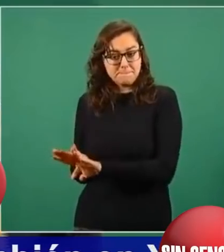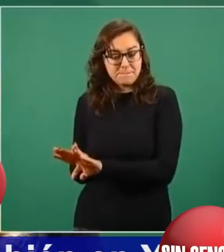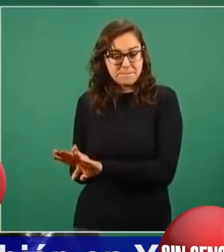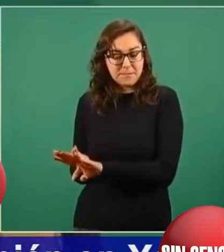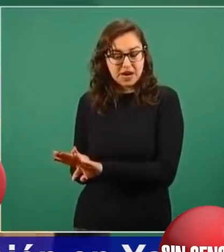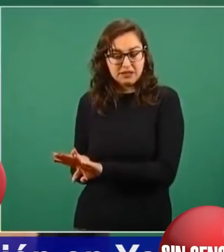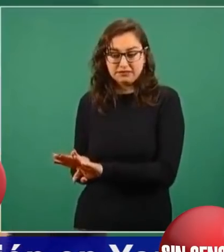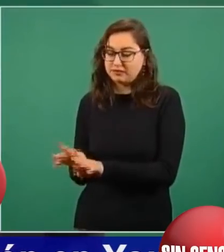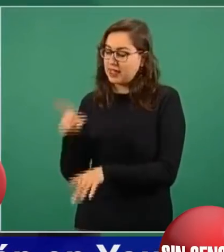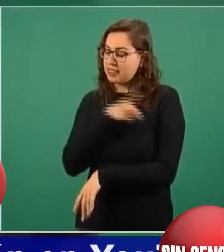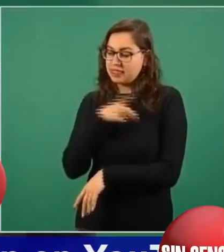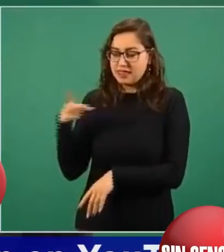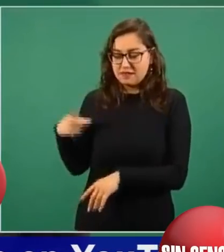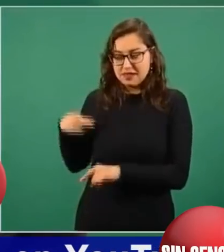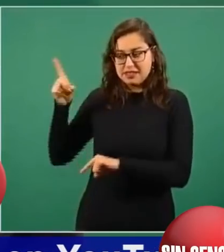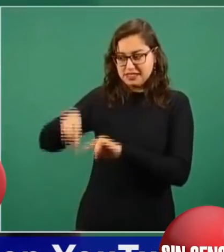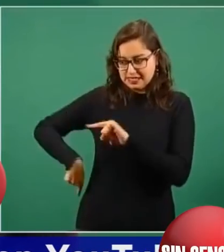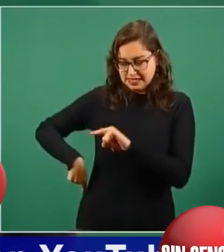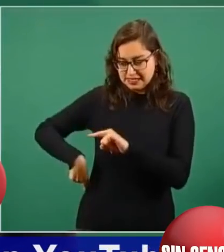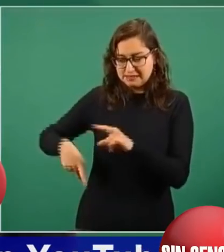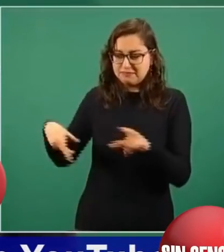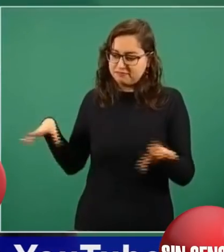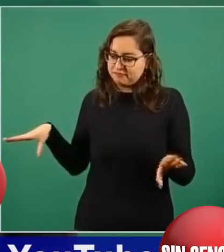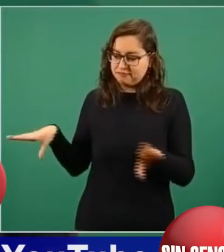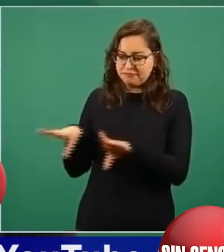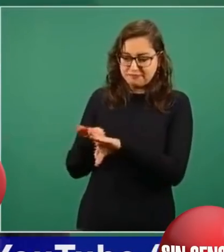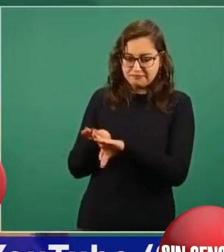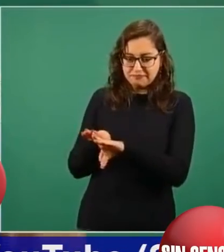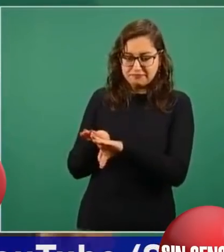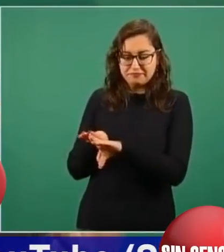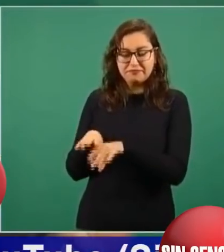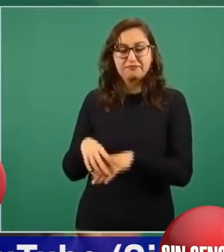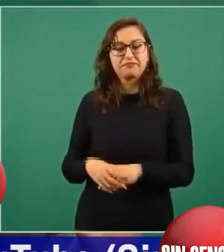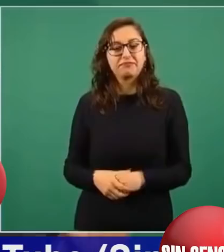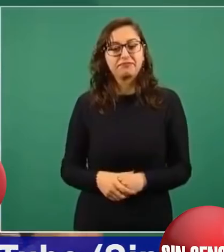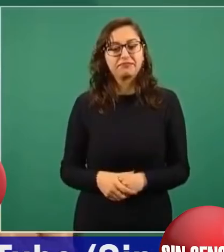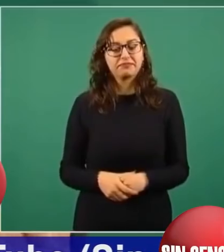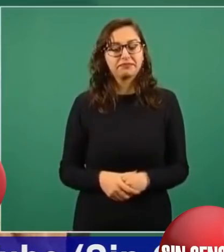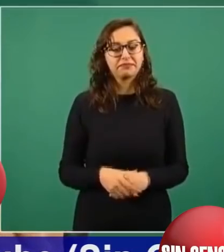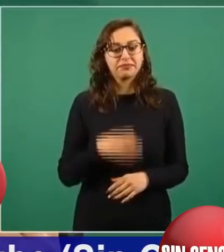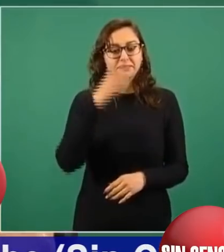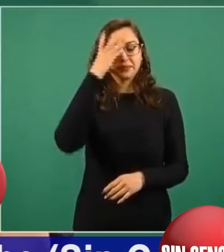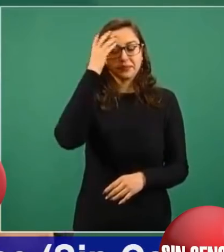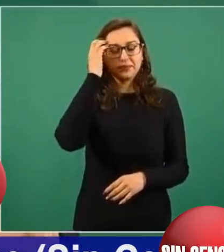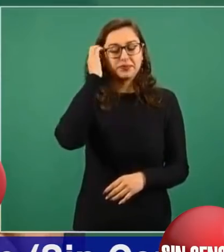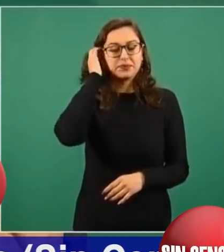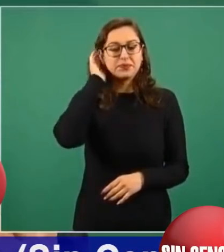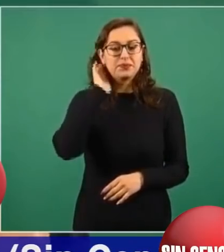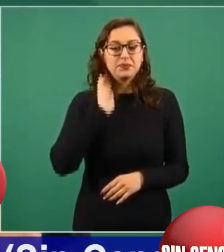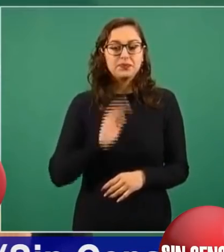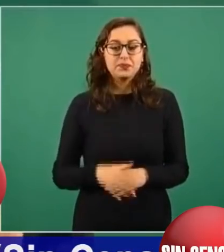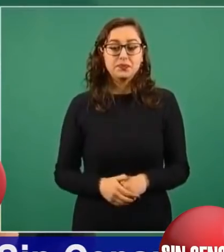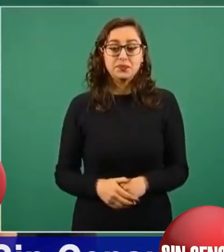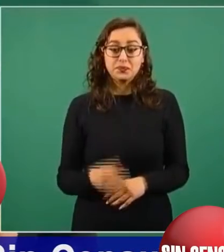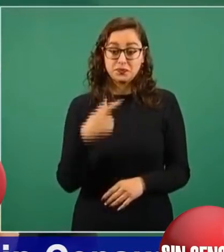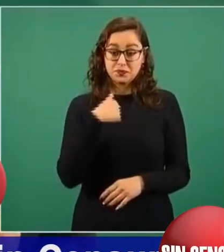o había que cerrar el actual aeropuerto. Nada más daba yo como